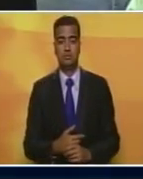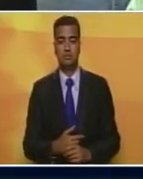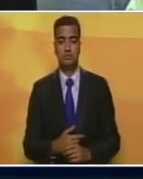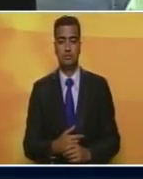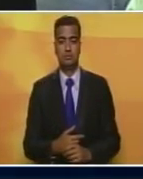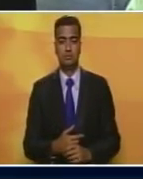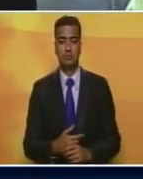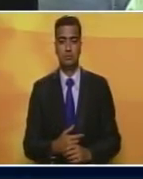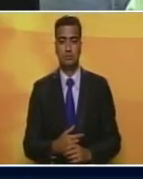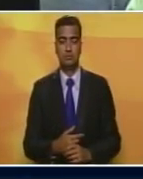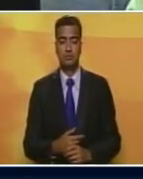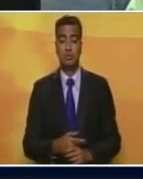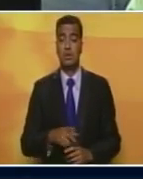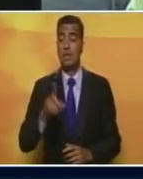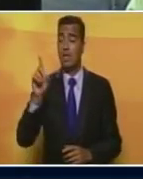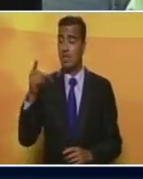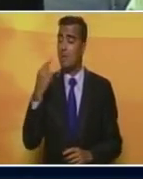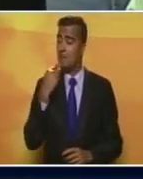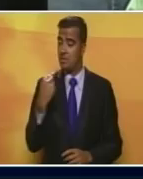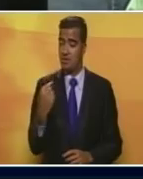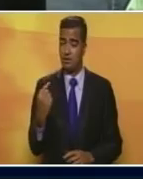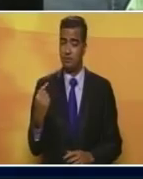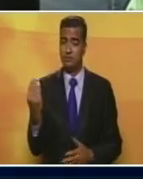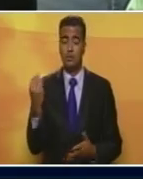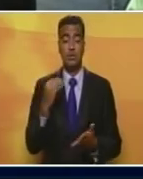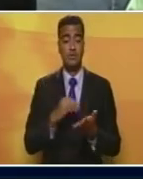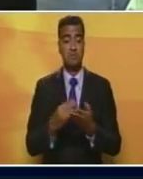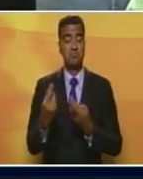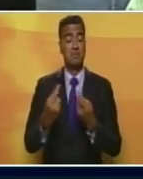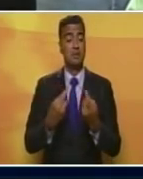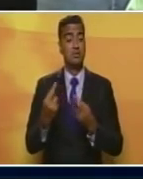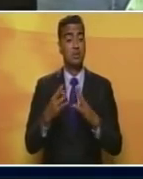estructura de costo del cartón de huevo,